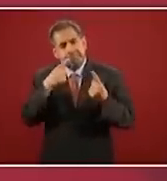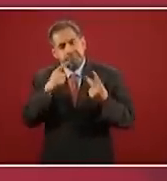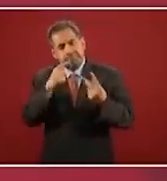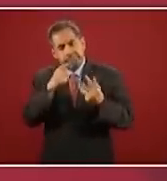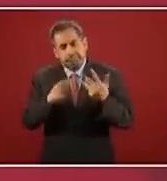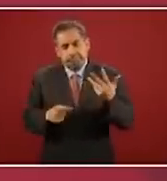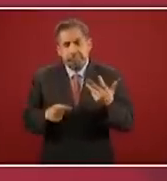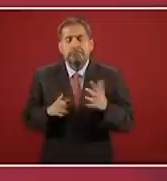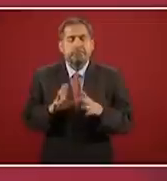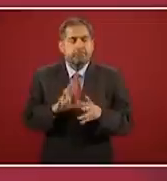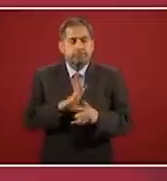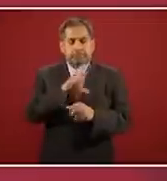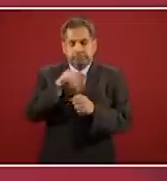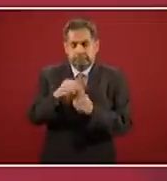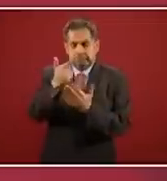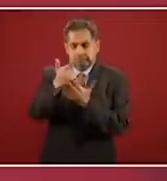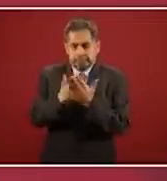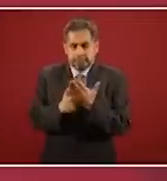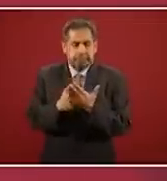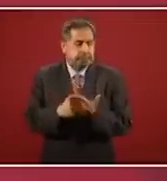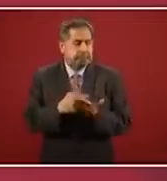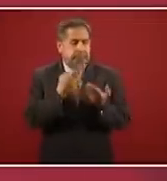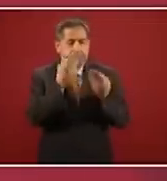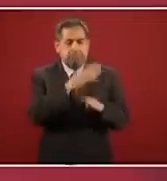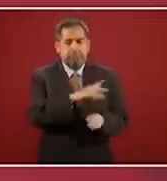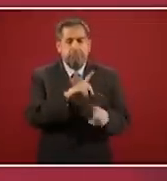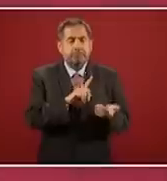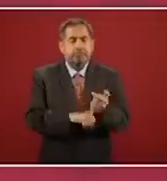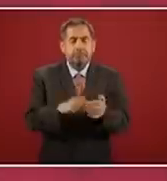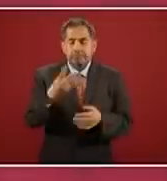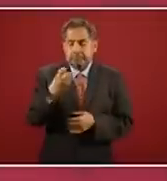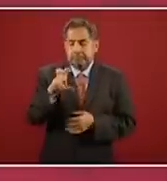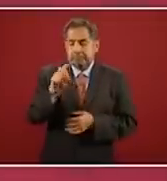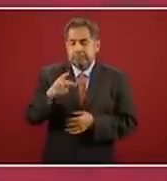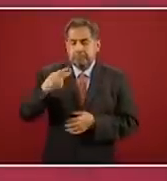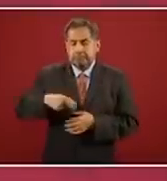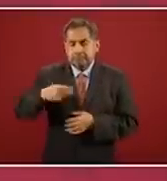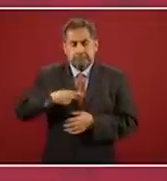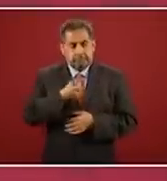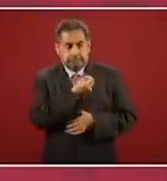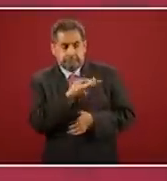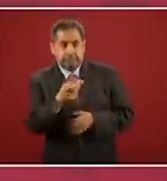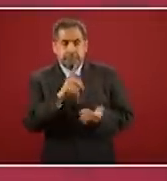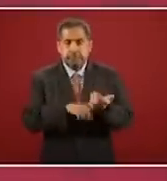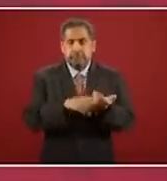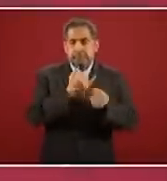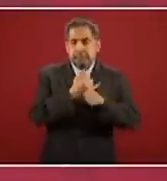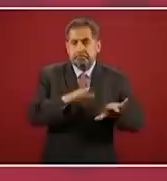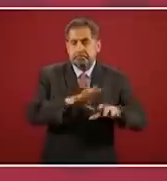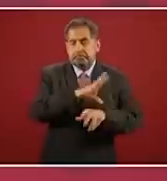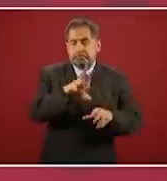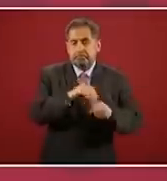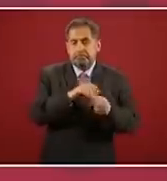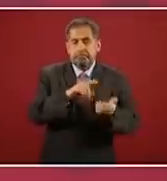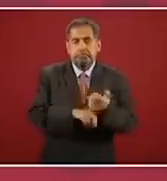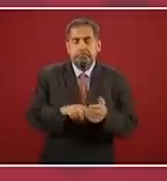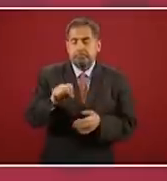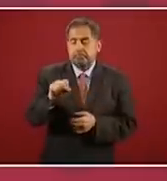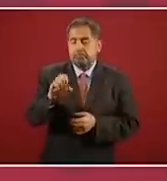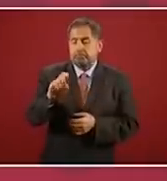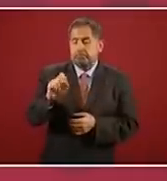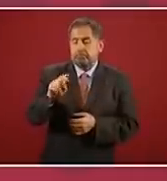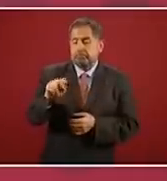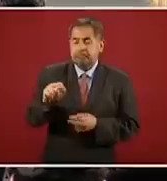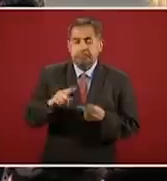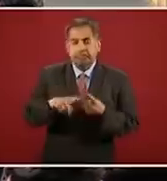se incorporó a la lista de personas bloqueadas a 330 personas físicas y morales con información información de la Secretaría de la Defensa Nacional, de la Secretaría